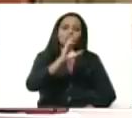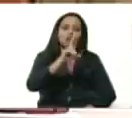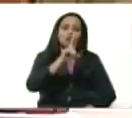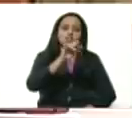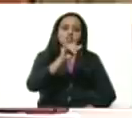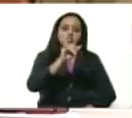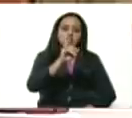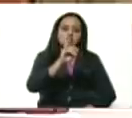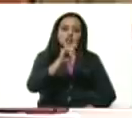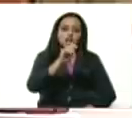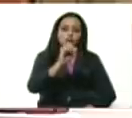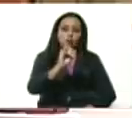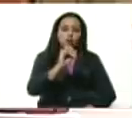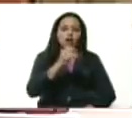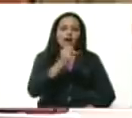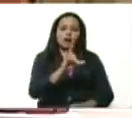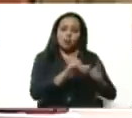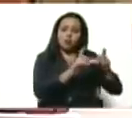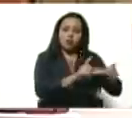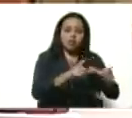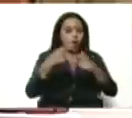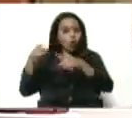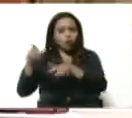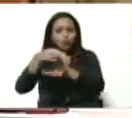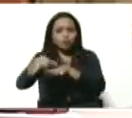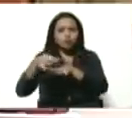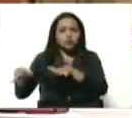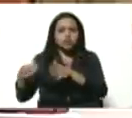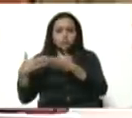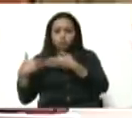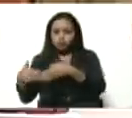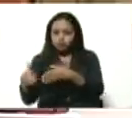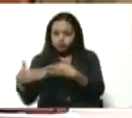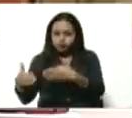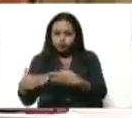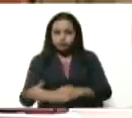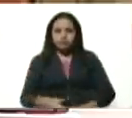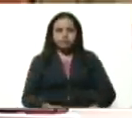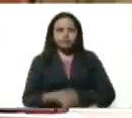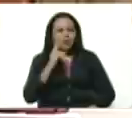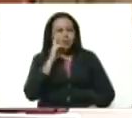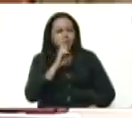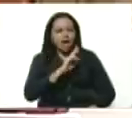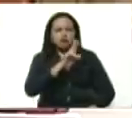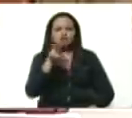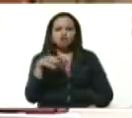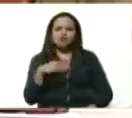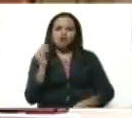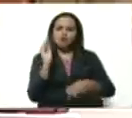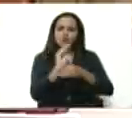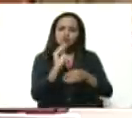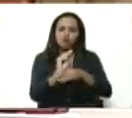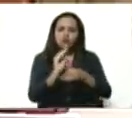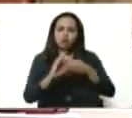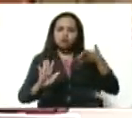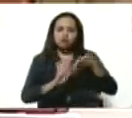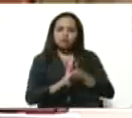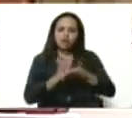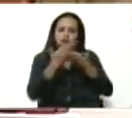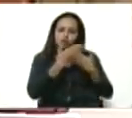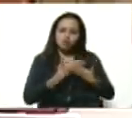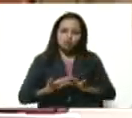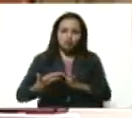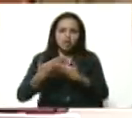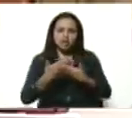municipios en flexibilización fíjense que hemos sido muy cuidadosos de estudiar